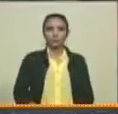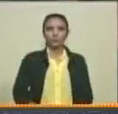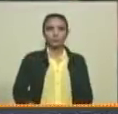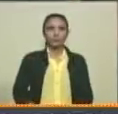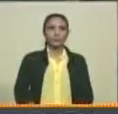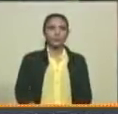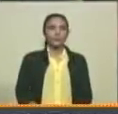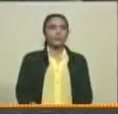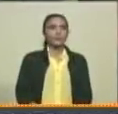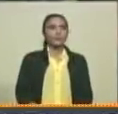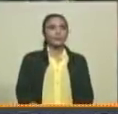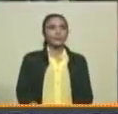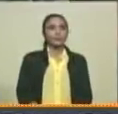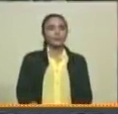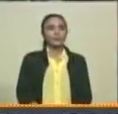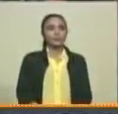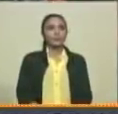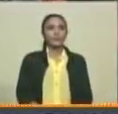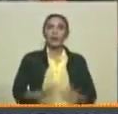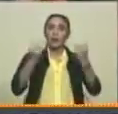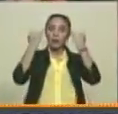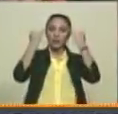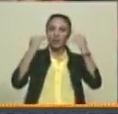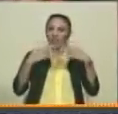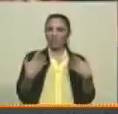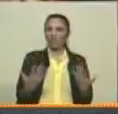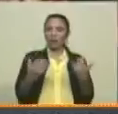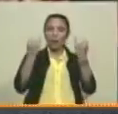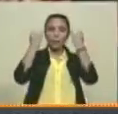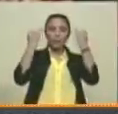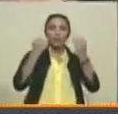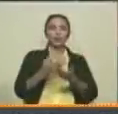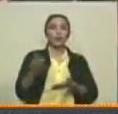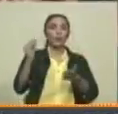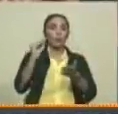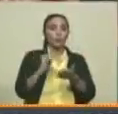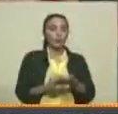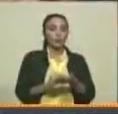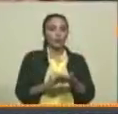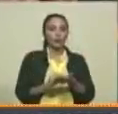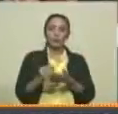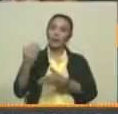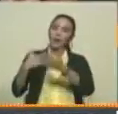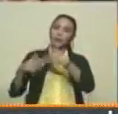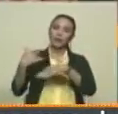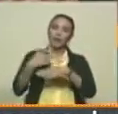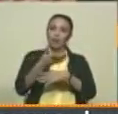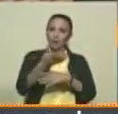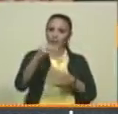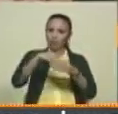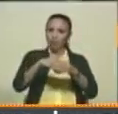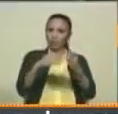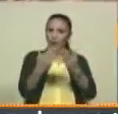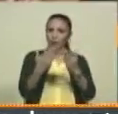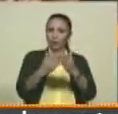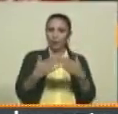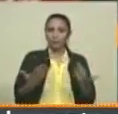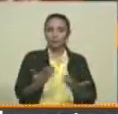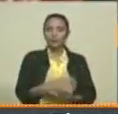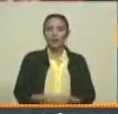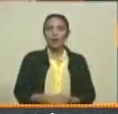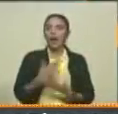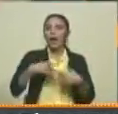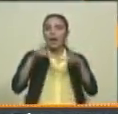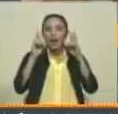estábamos trabajando la idea, compañeros, compañeras, de retomar lo que antes existió en las escuelas, que era el conserje